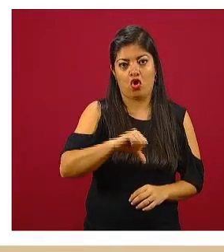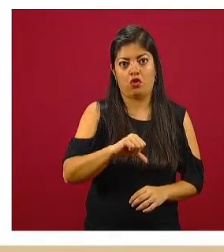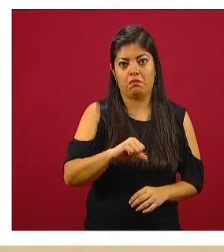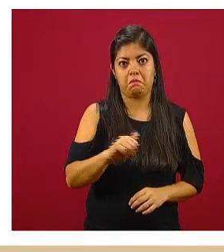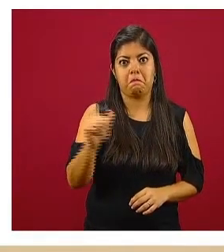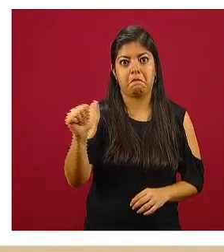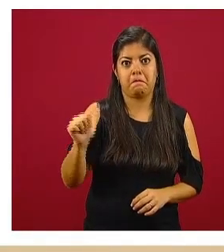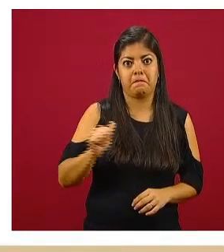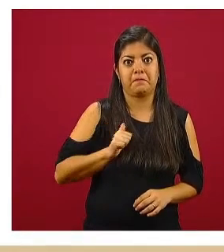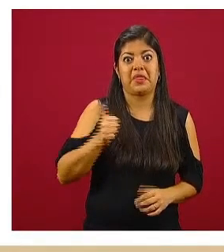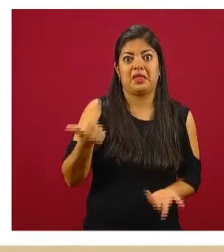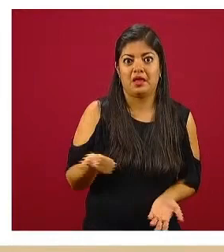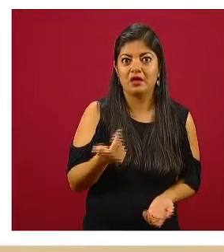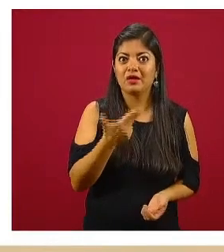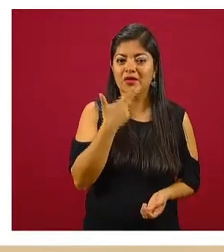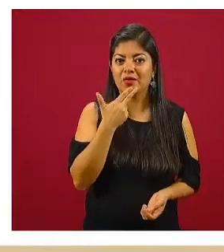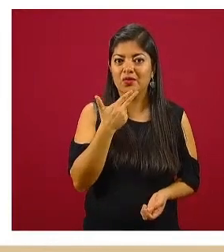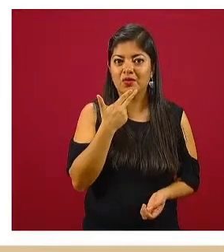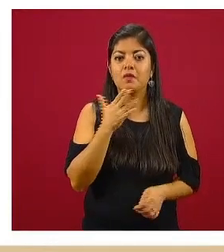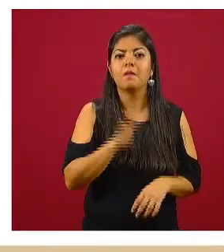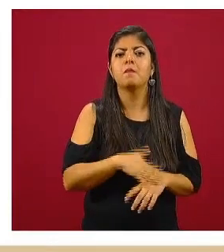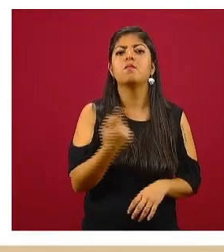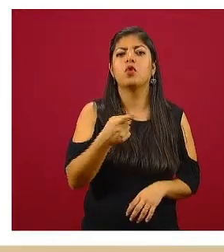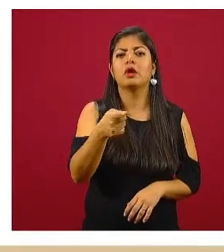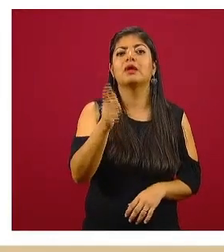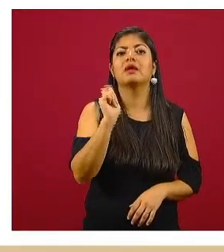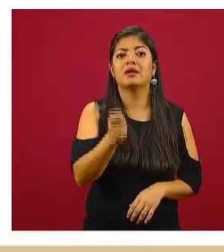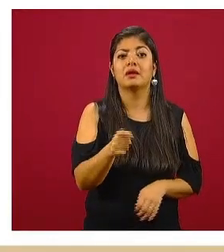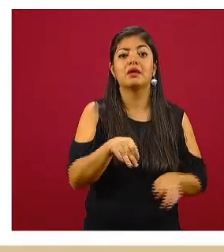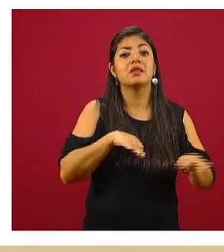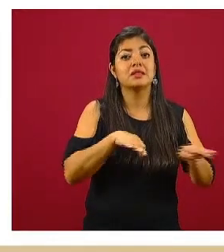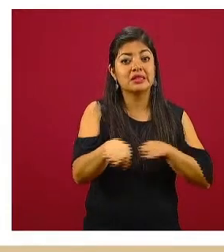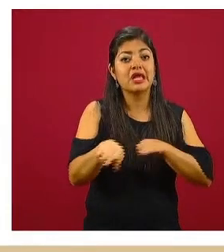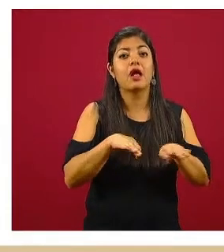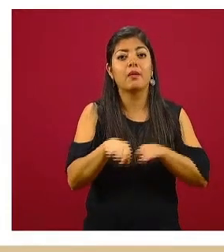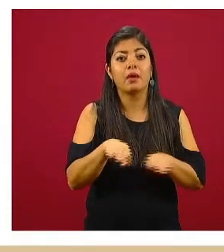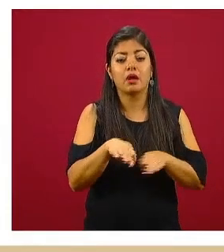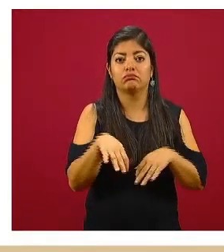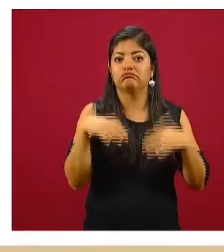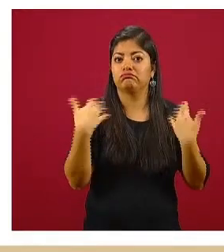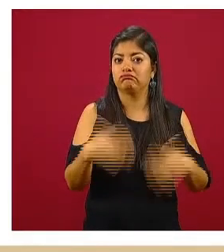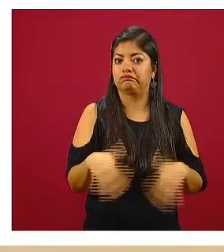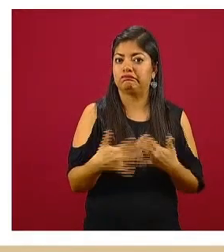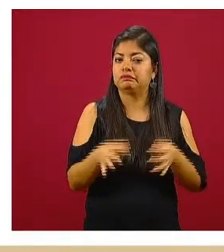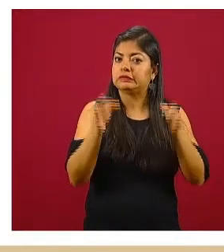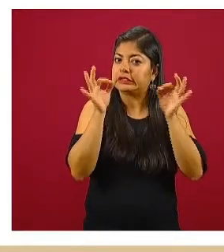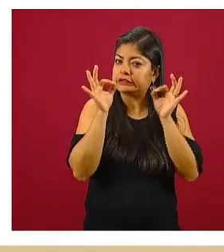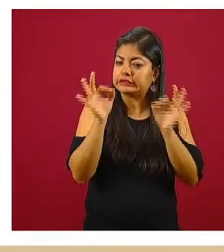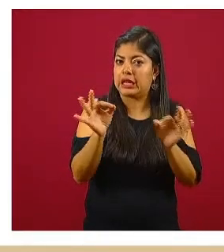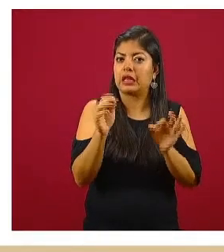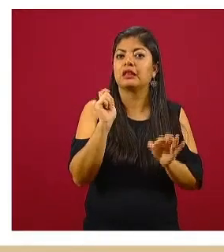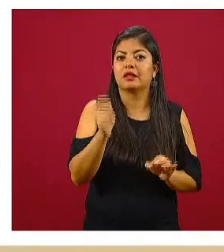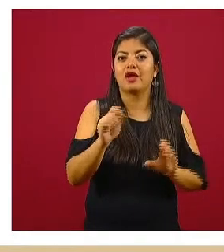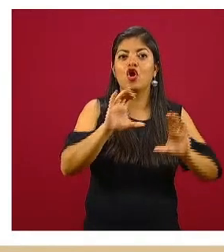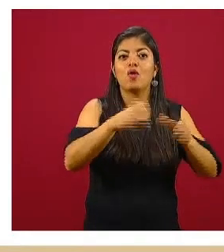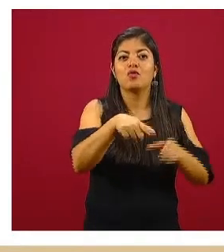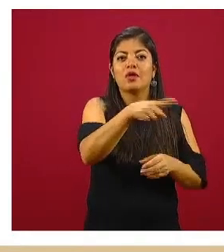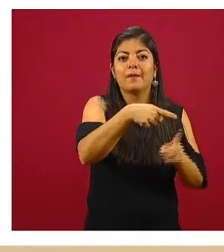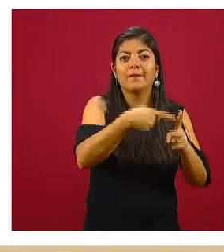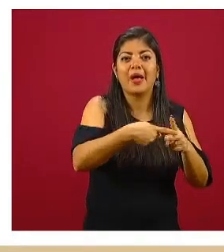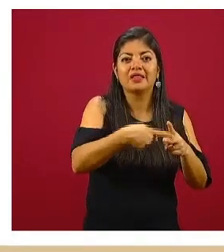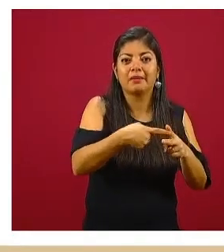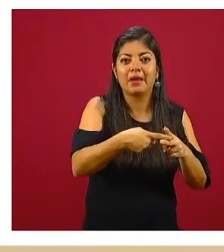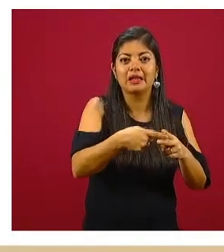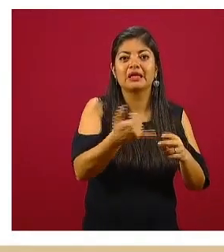una ocasión útil porque esto es parte del trabajo excelente que hacen las comunidades académicas de